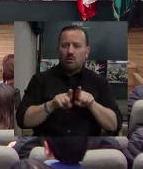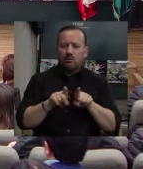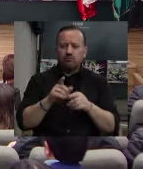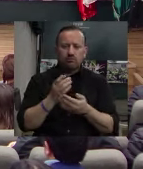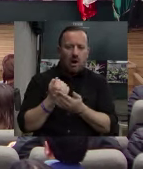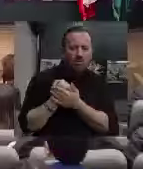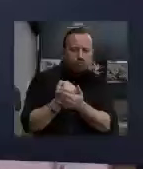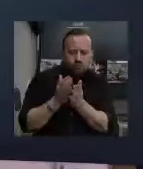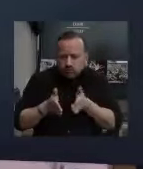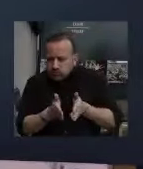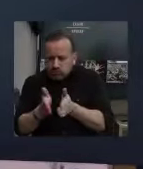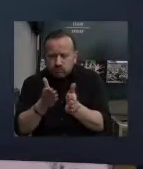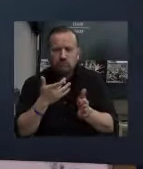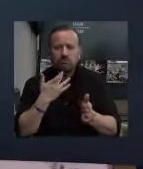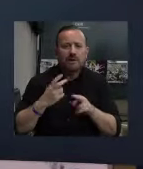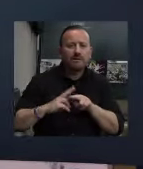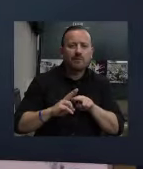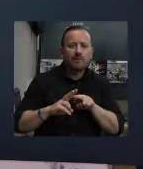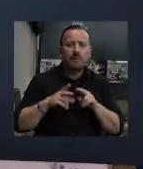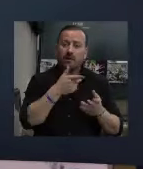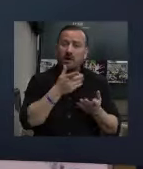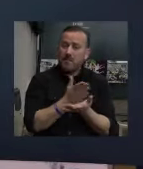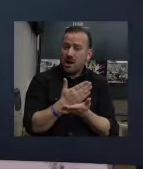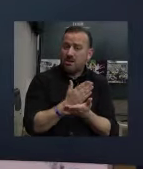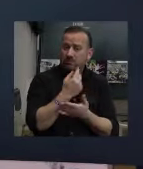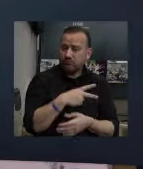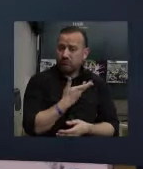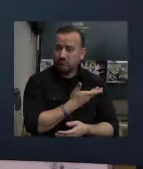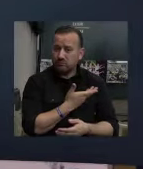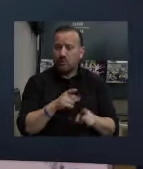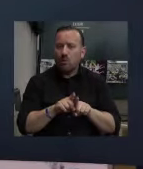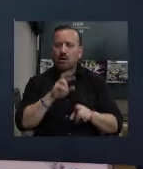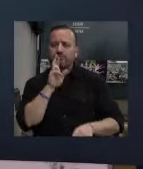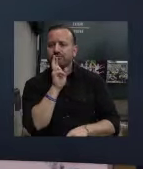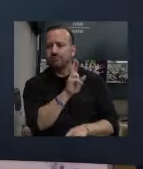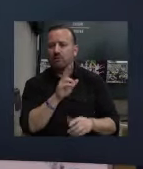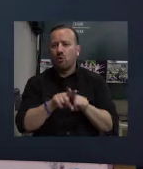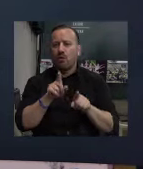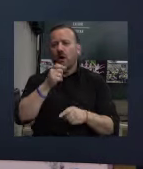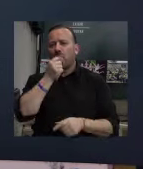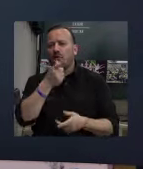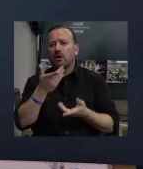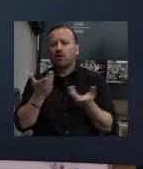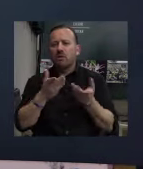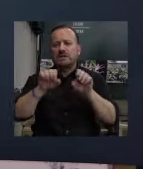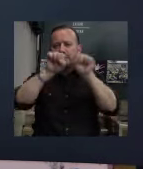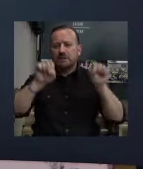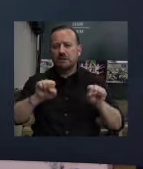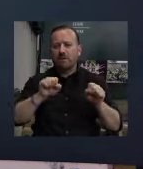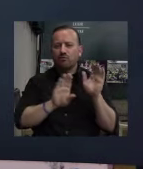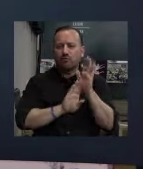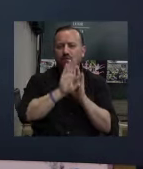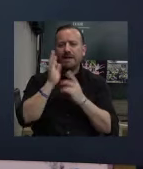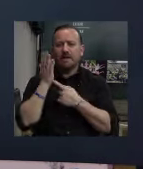de eh de nuestro quehacer y es a través de estos planes estratégicos que respondemos a las demandas del sistema de formación técnico